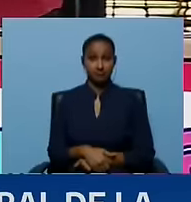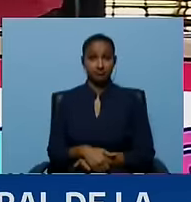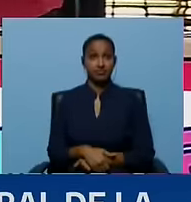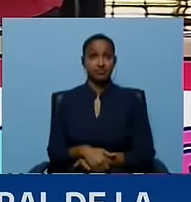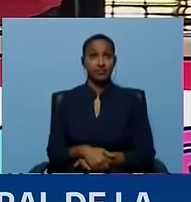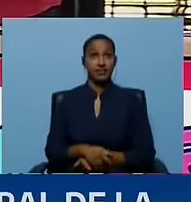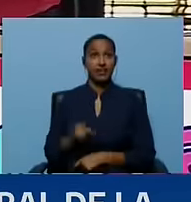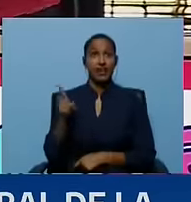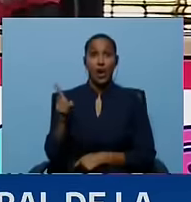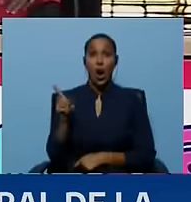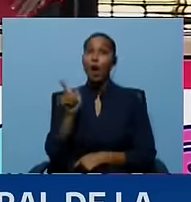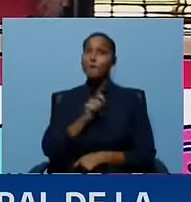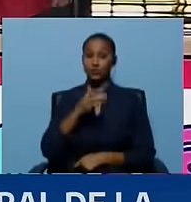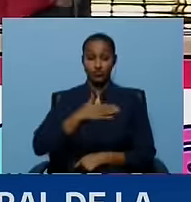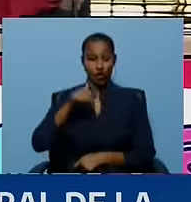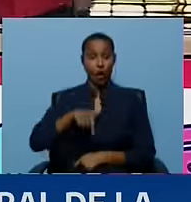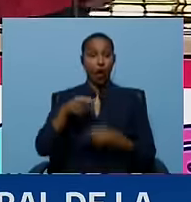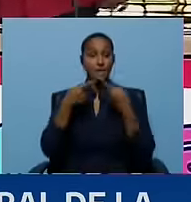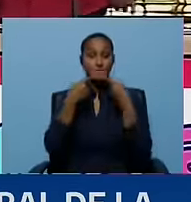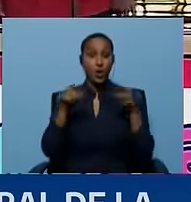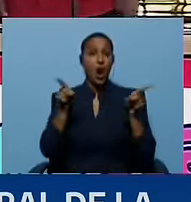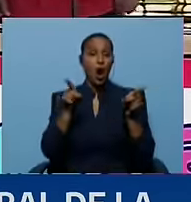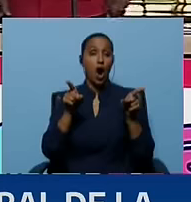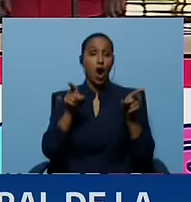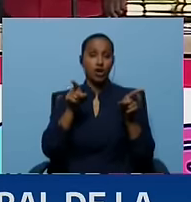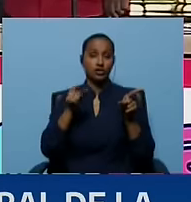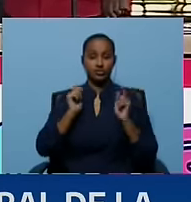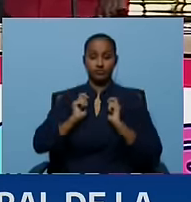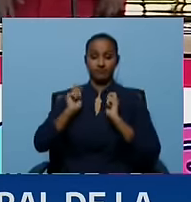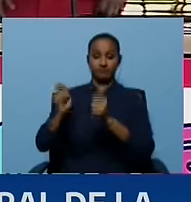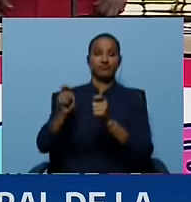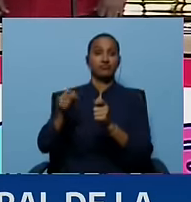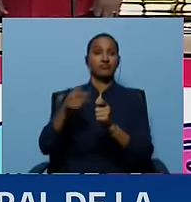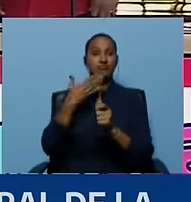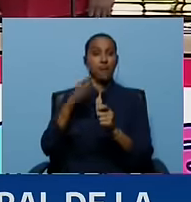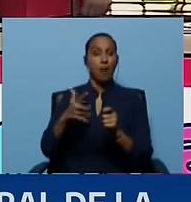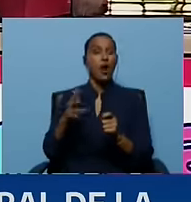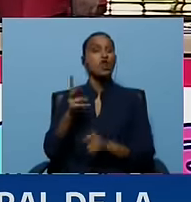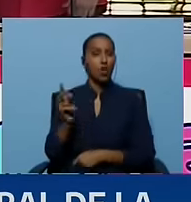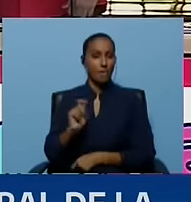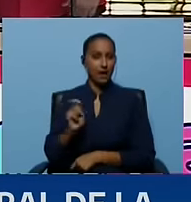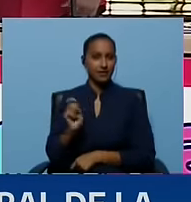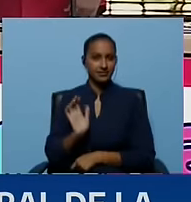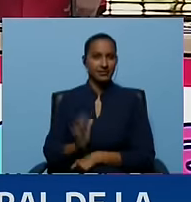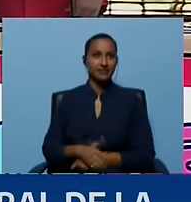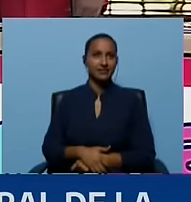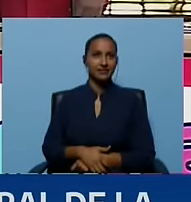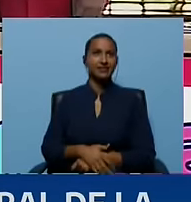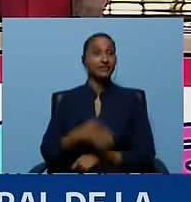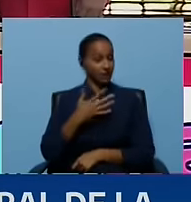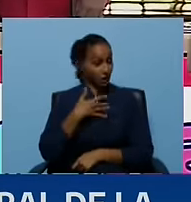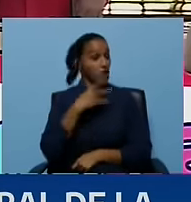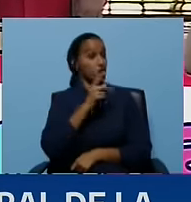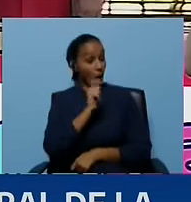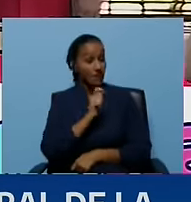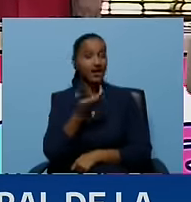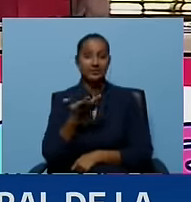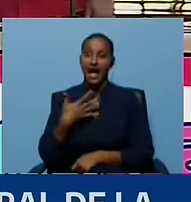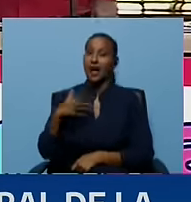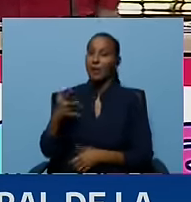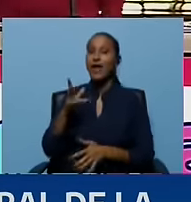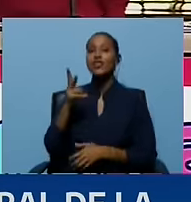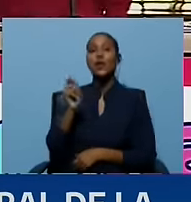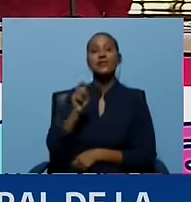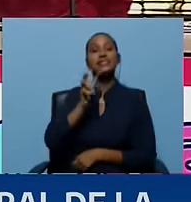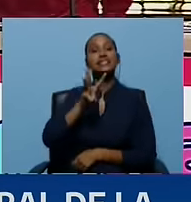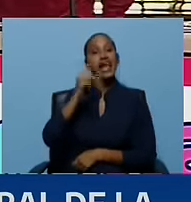casi que lo estoy anunciando hoy, 2 meses más o menos. Él dice 2 meses, 3 días